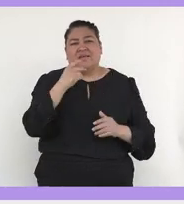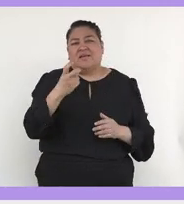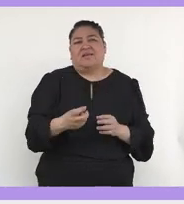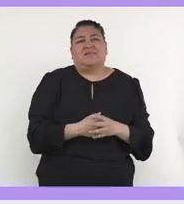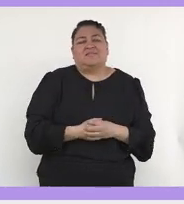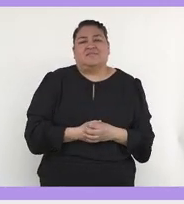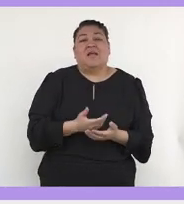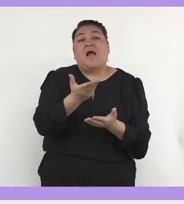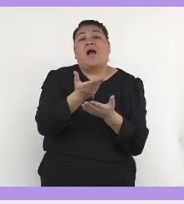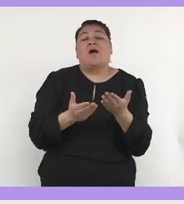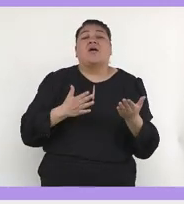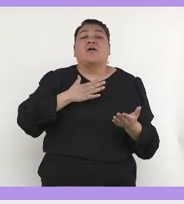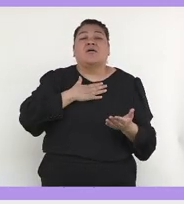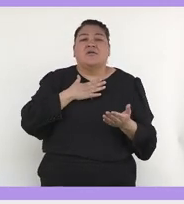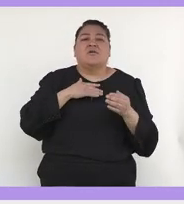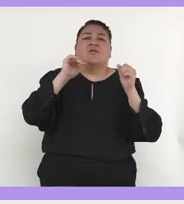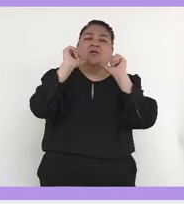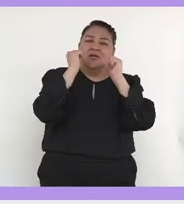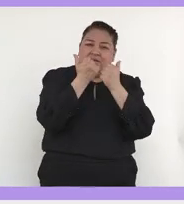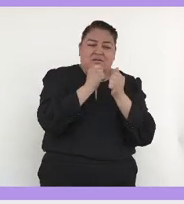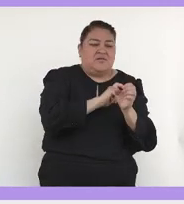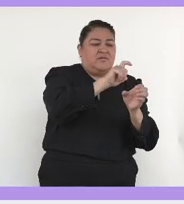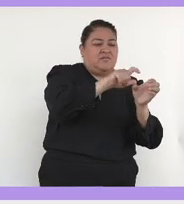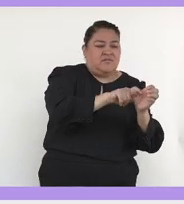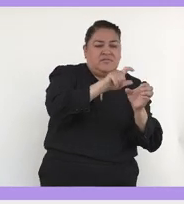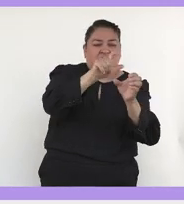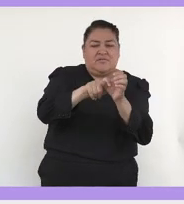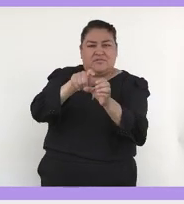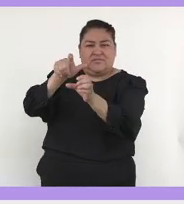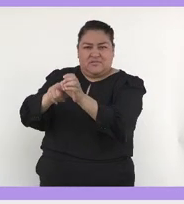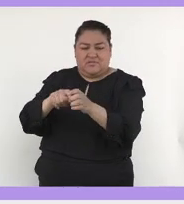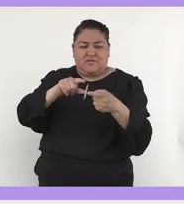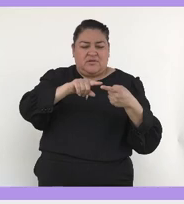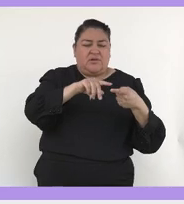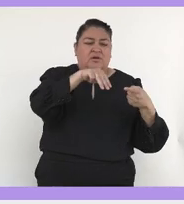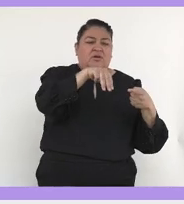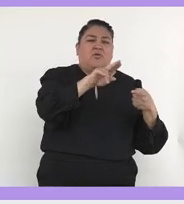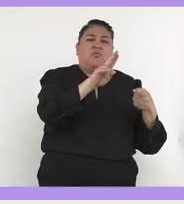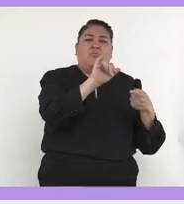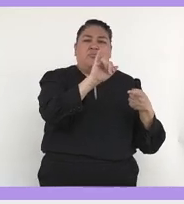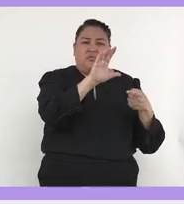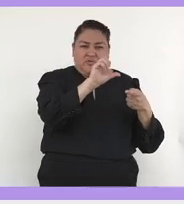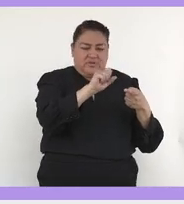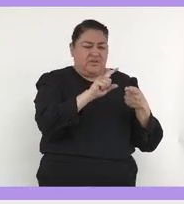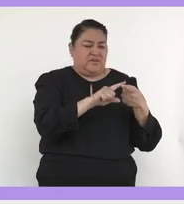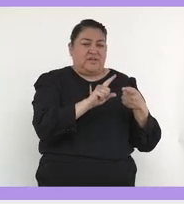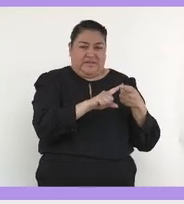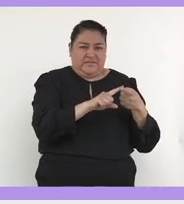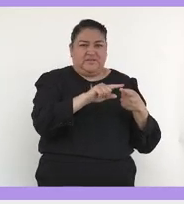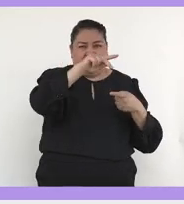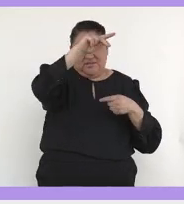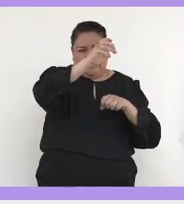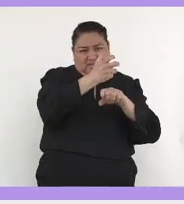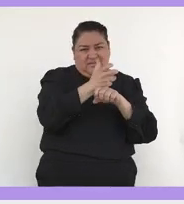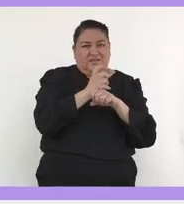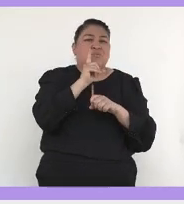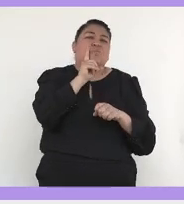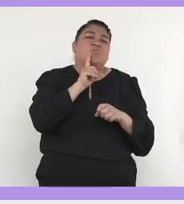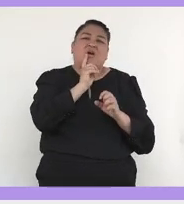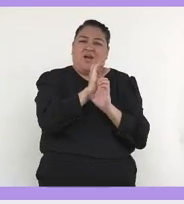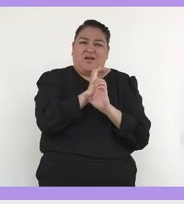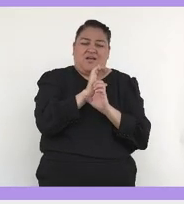pertenezco a distintas organizaciones de music que es una organización de Alicia Keys que es bastante